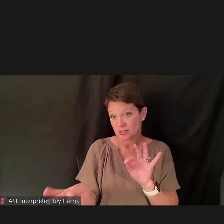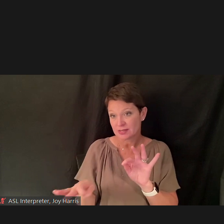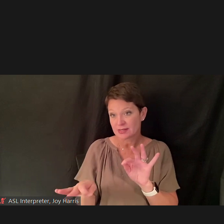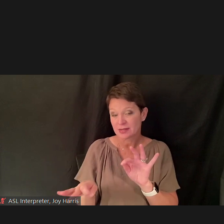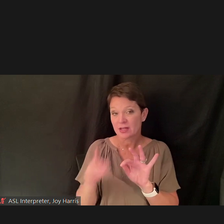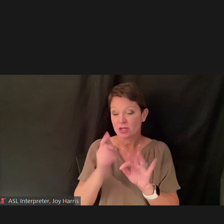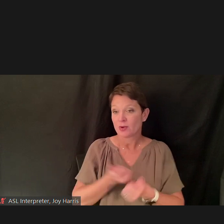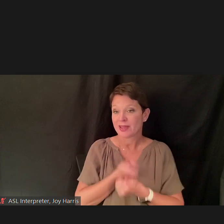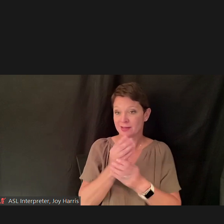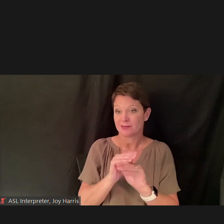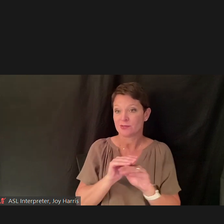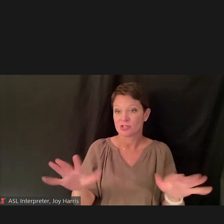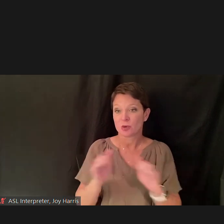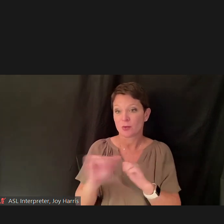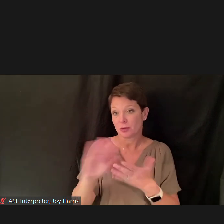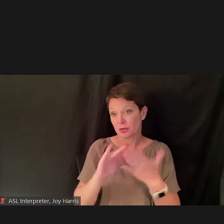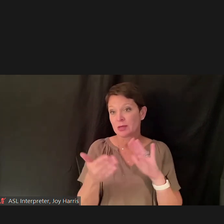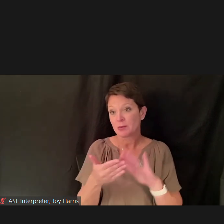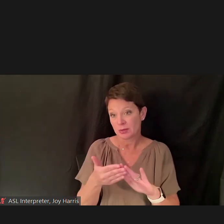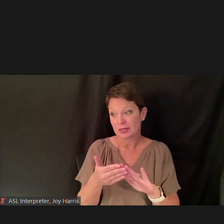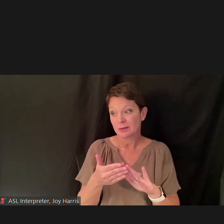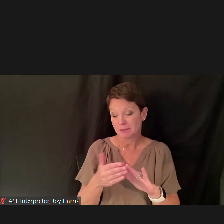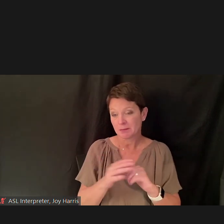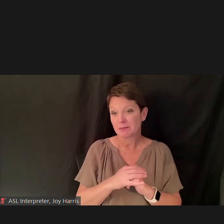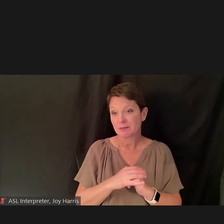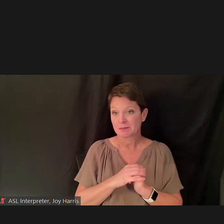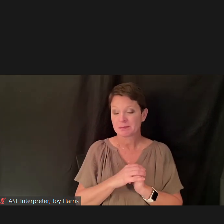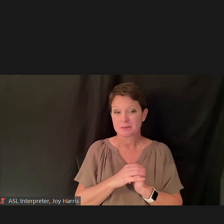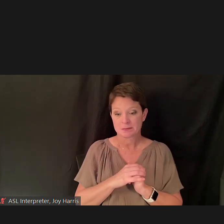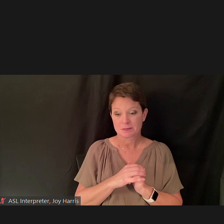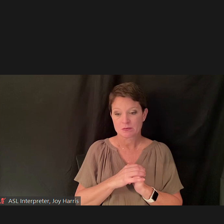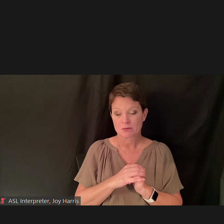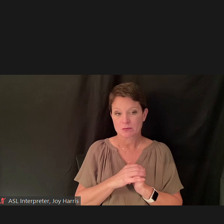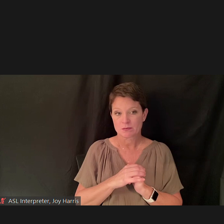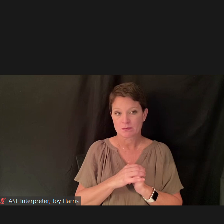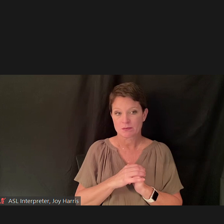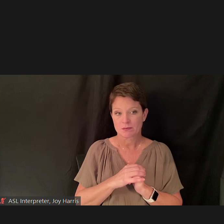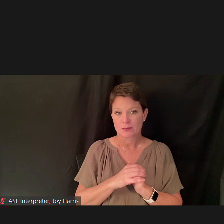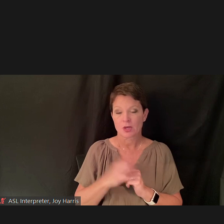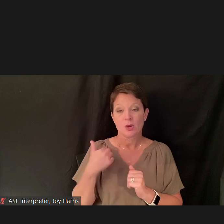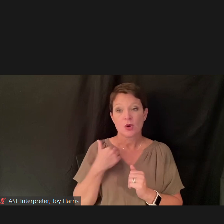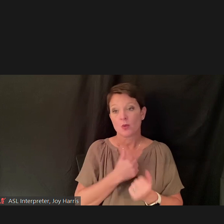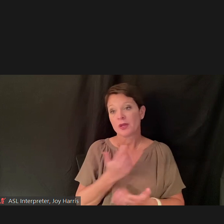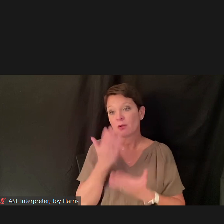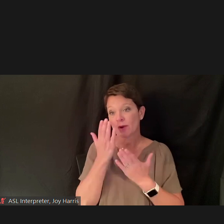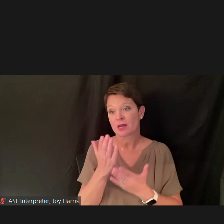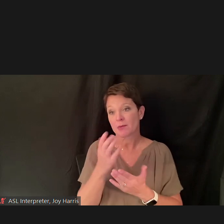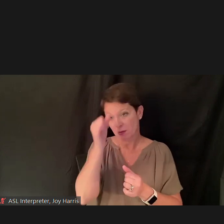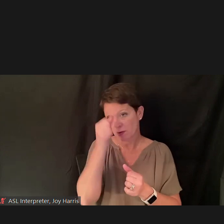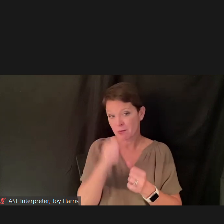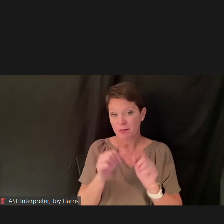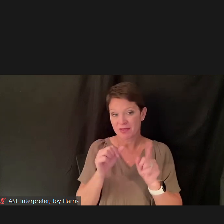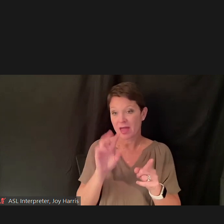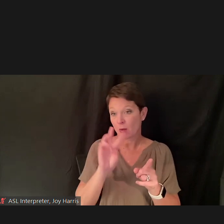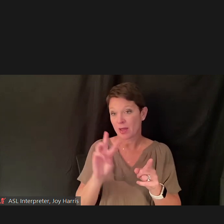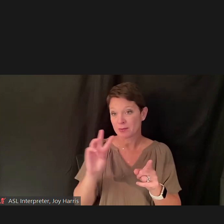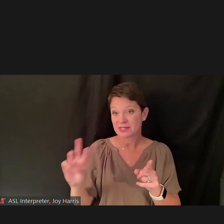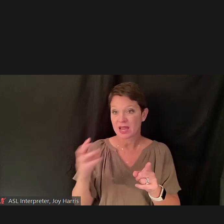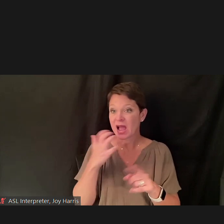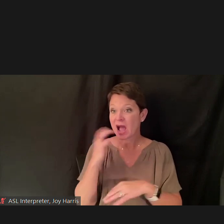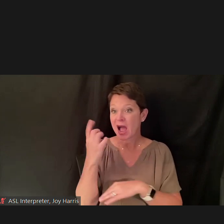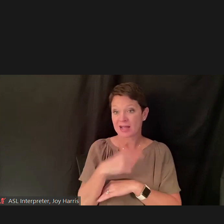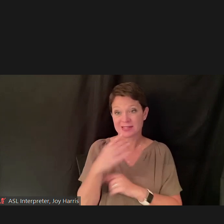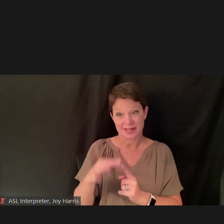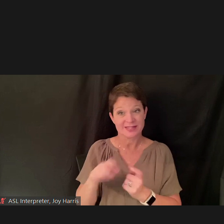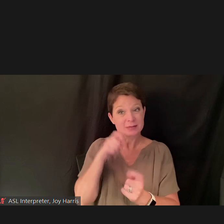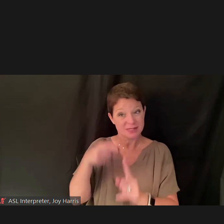can Está share en with your varios idiomas communities. y lo puede compartir con And su so comunidad. we recommend remembering this website on hot Así days if que you need